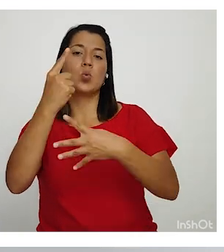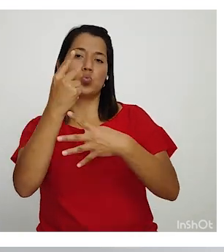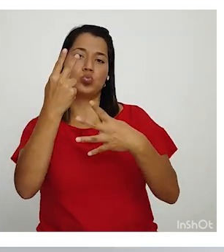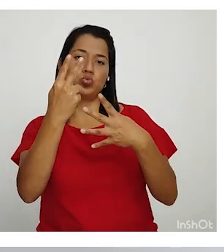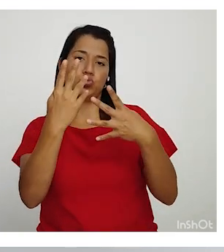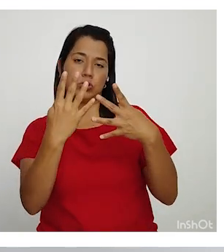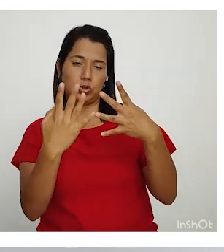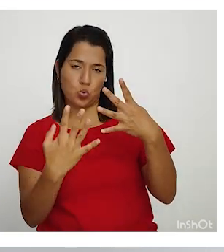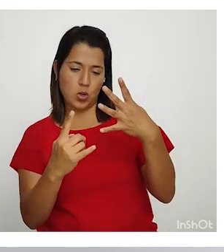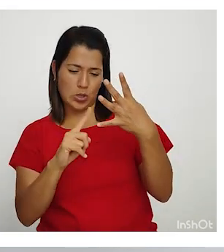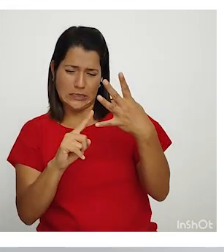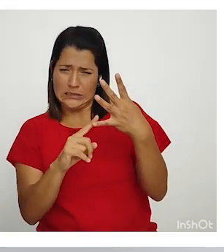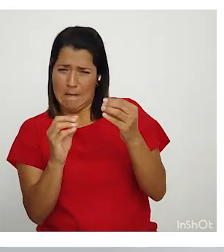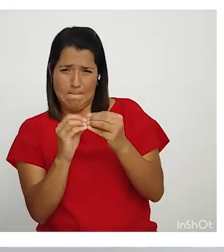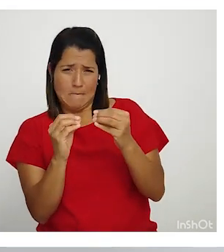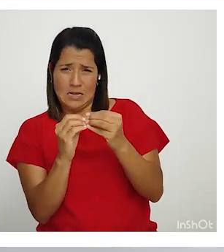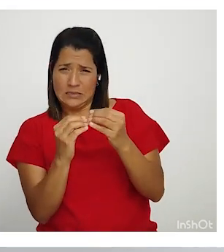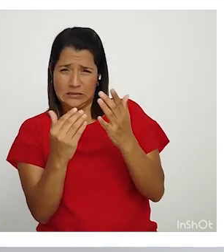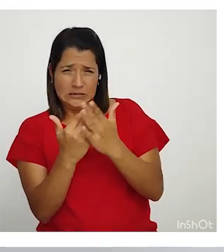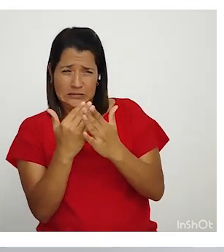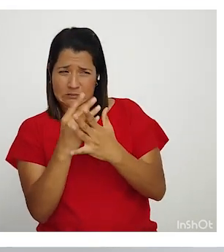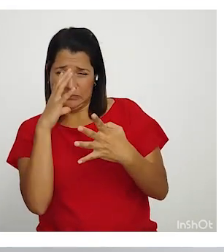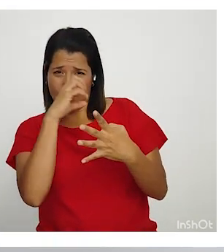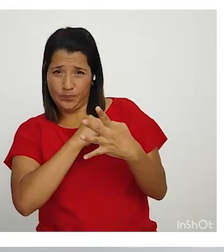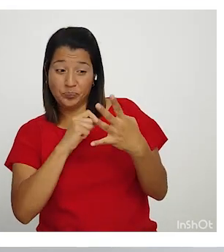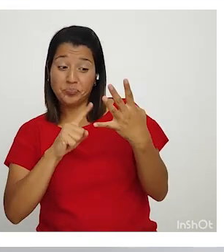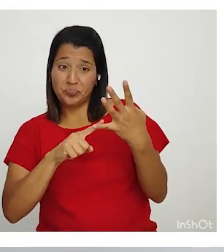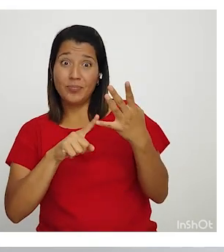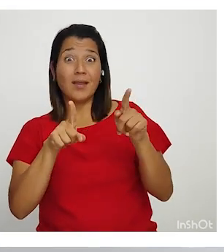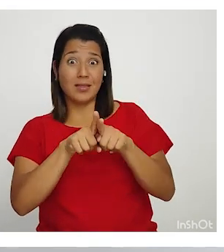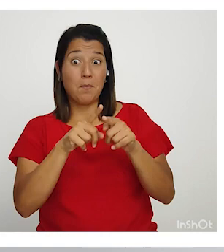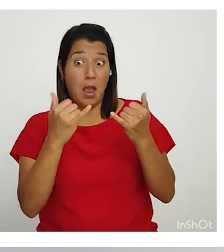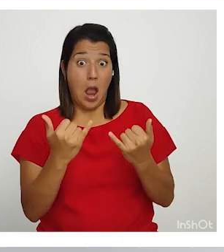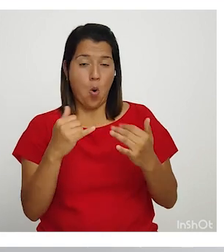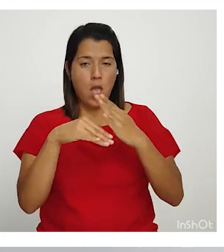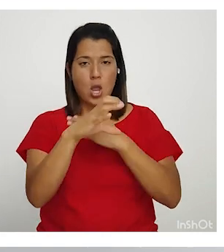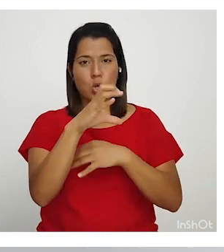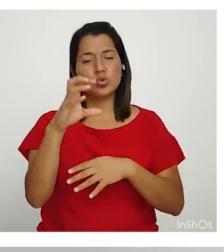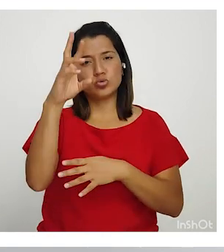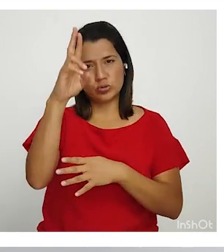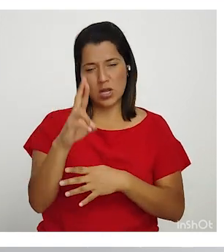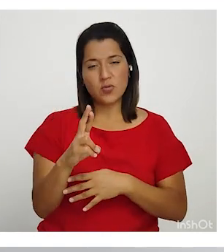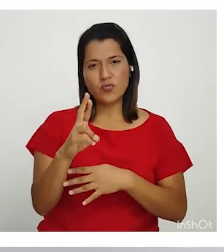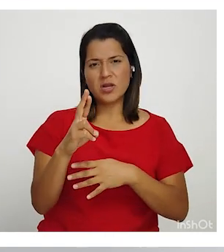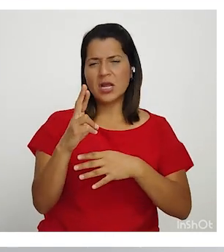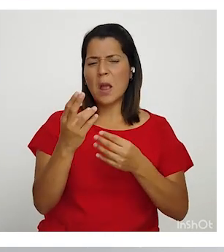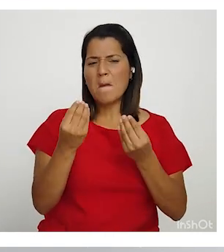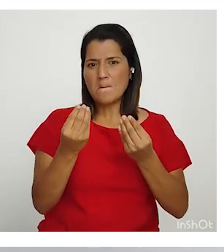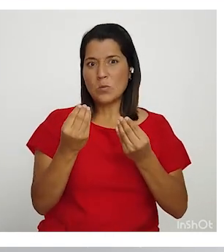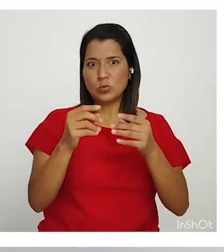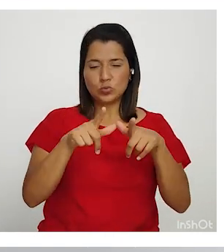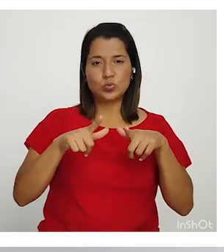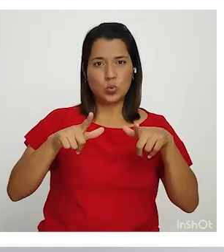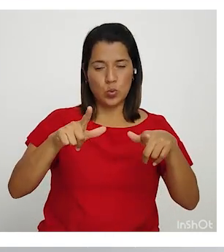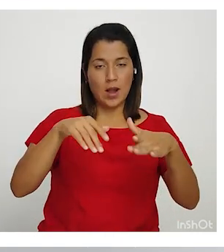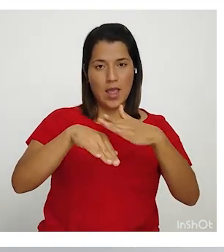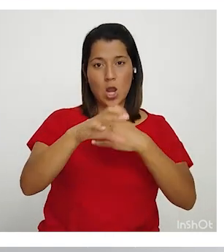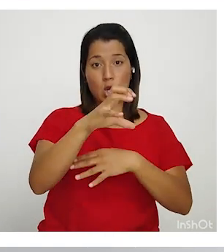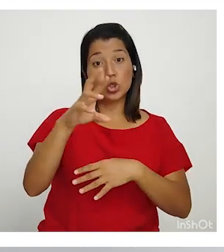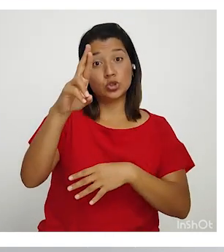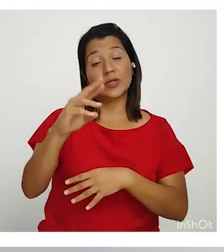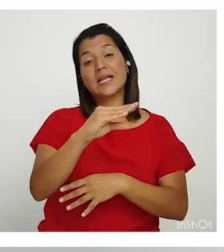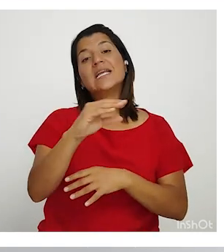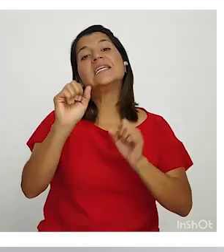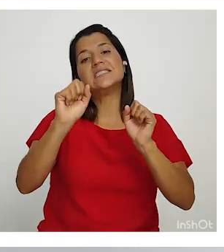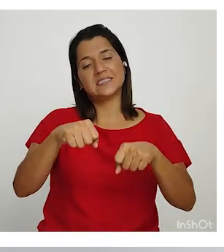anda circulando también en nuestro país, en gran parte de nuestro territorio nacional. Y sí, hay varios tipos. La gente